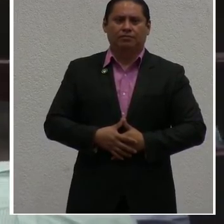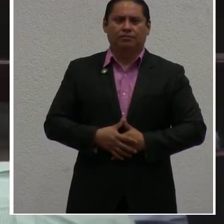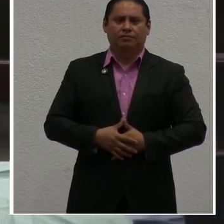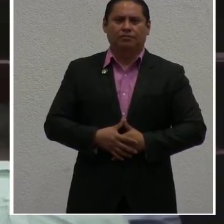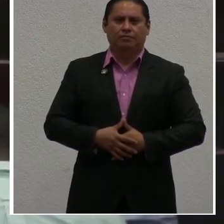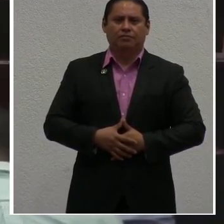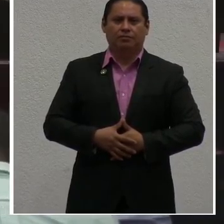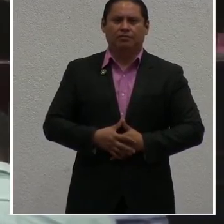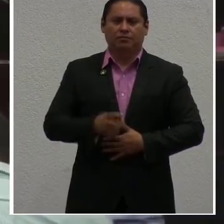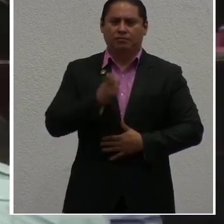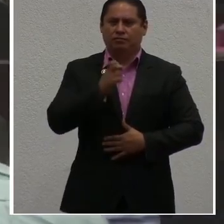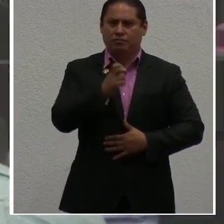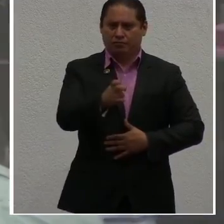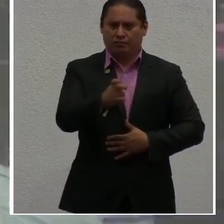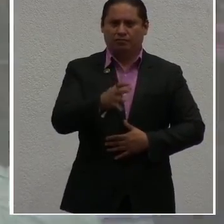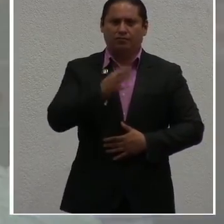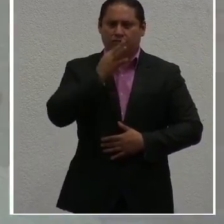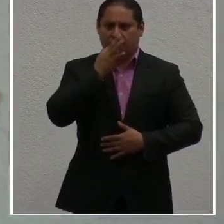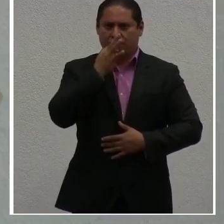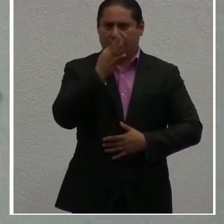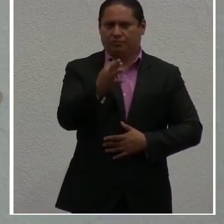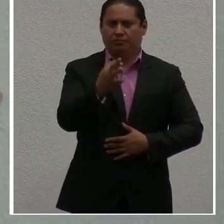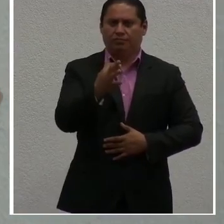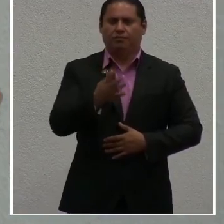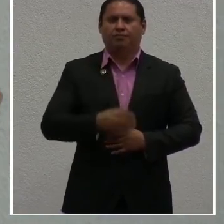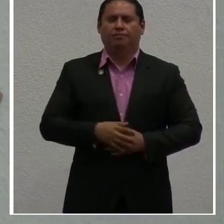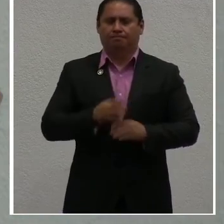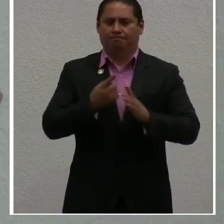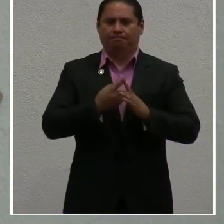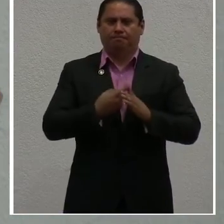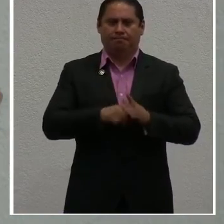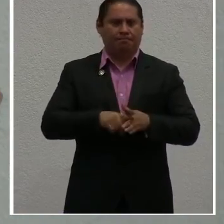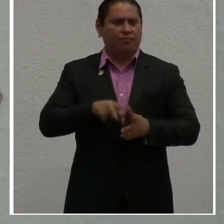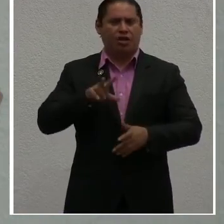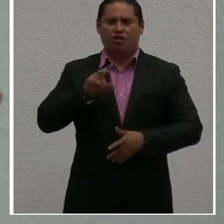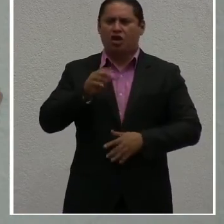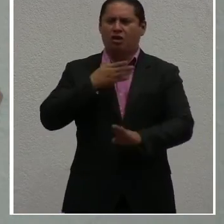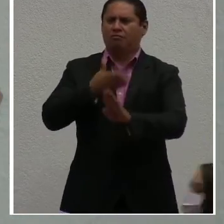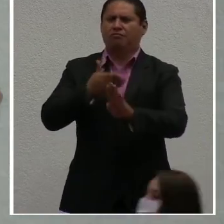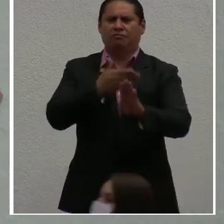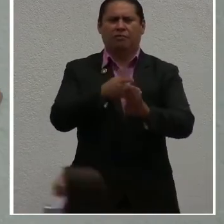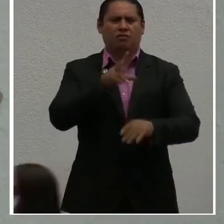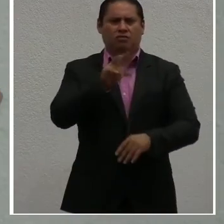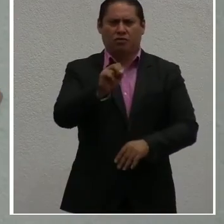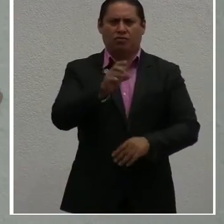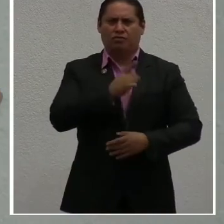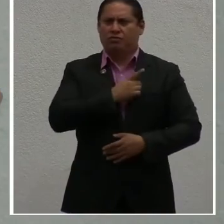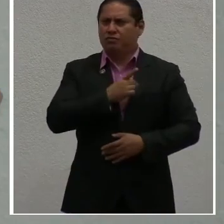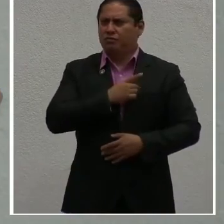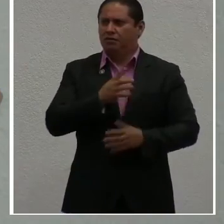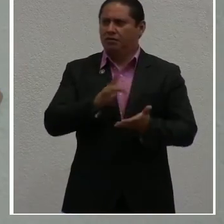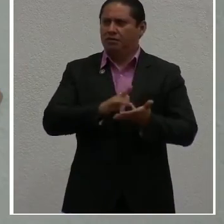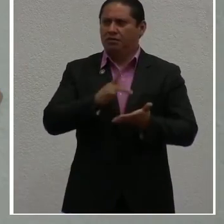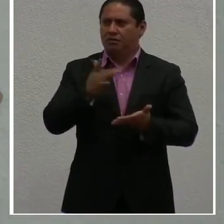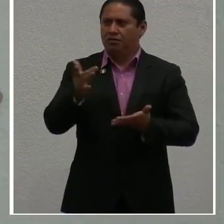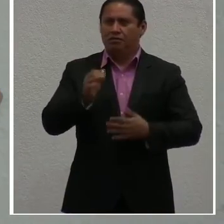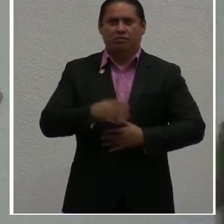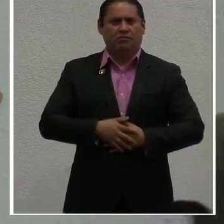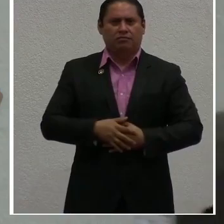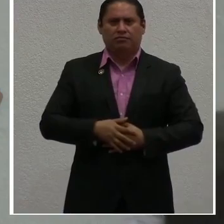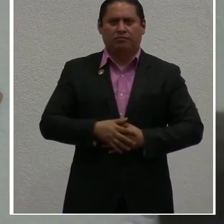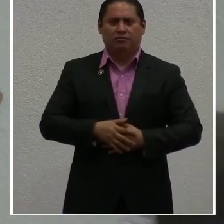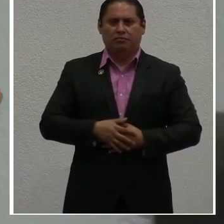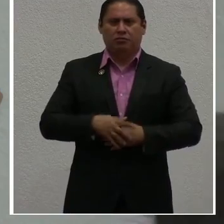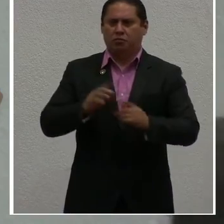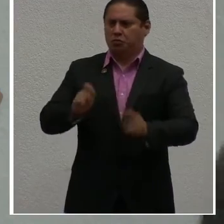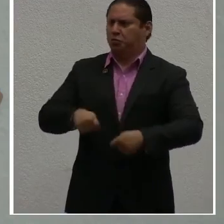Esto, como lo dije desde un principio, no es de manera personal. Gracias, diputado. Yo no tuve ningún nombramiento,